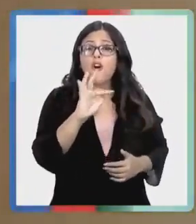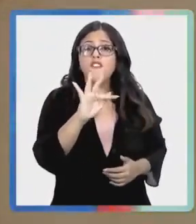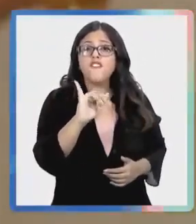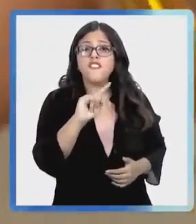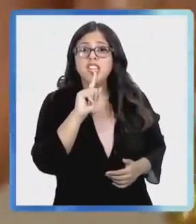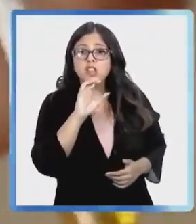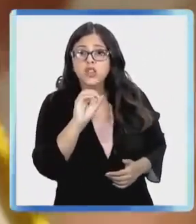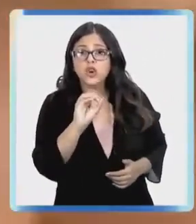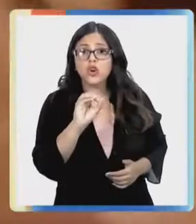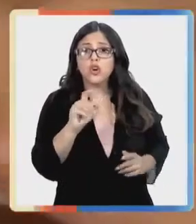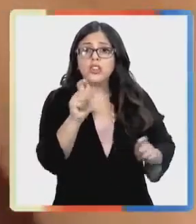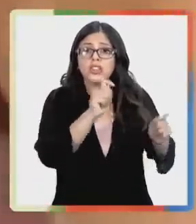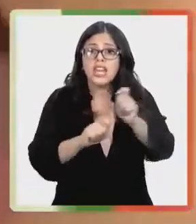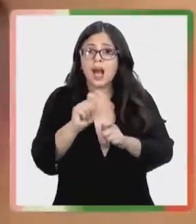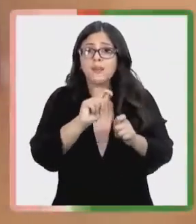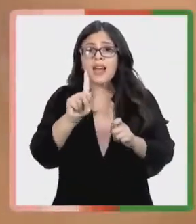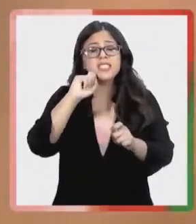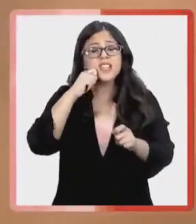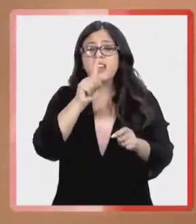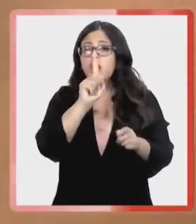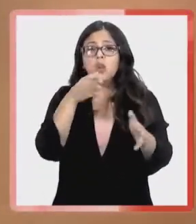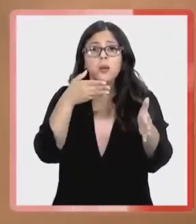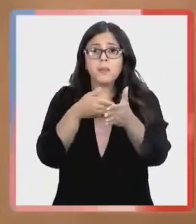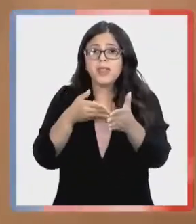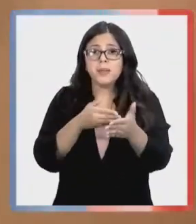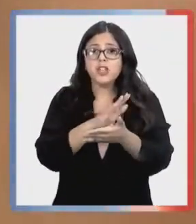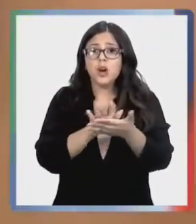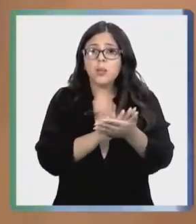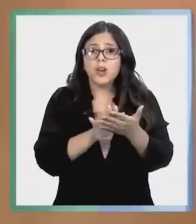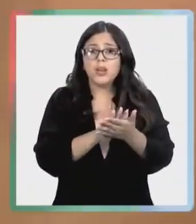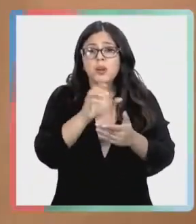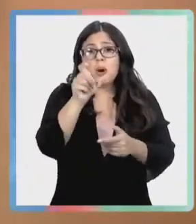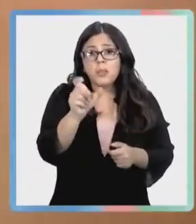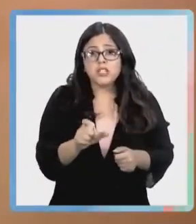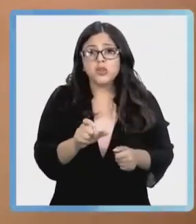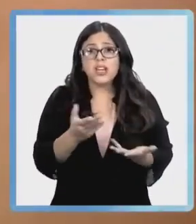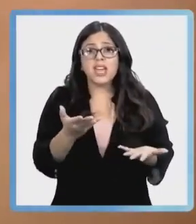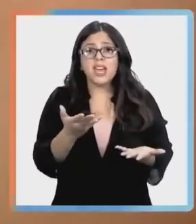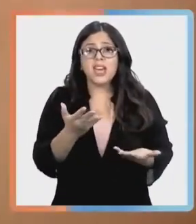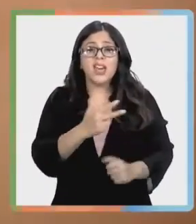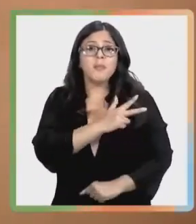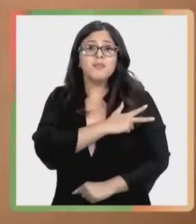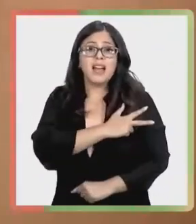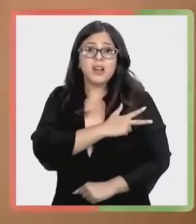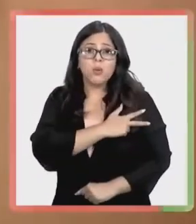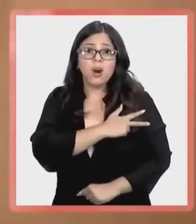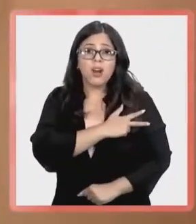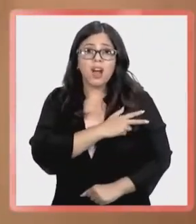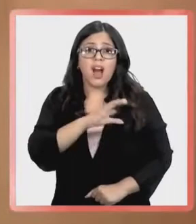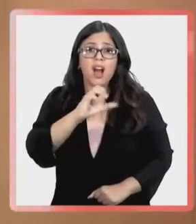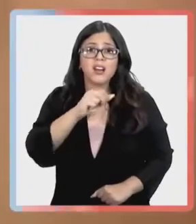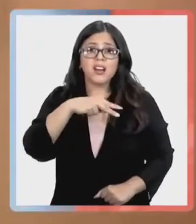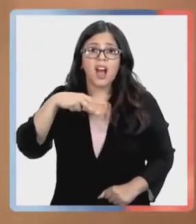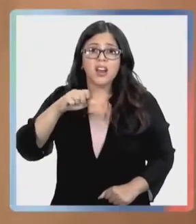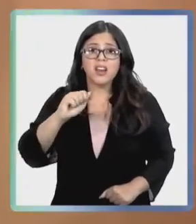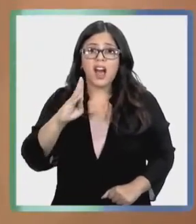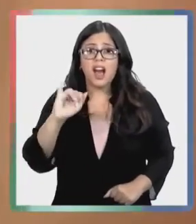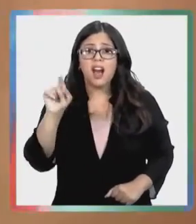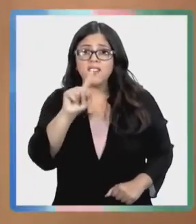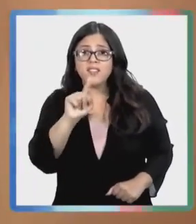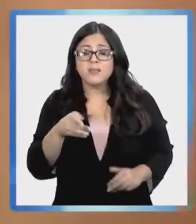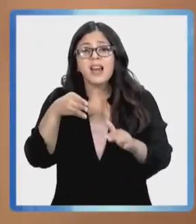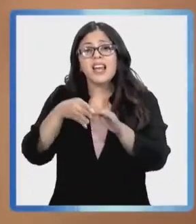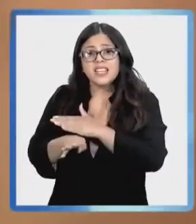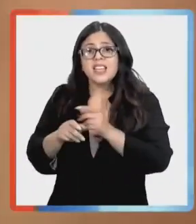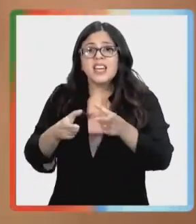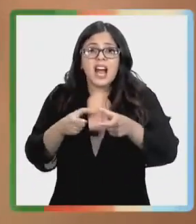fitoterapias no van a ser impedimento quien tome, por ejemplo, cannabis, para no acceder a los beneficios que el FONASA